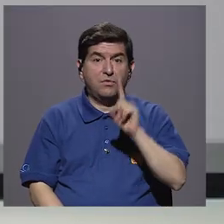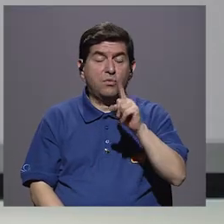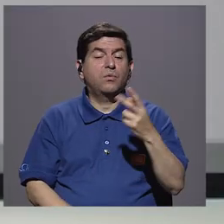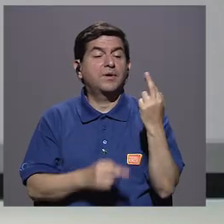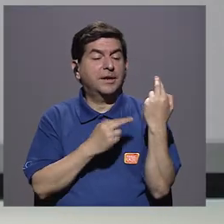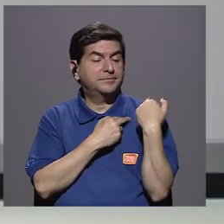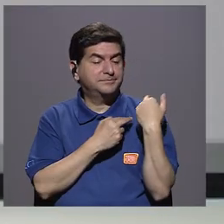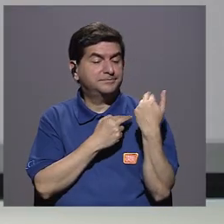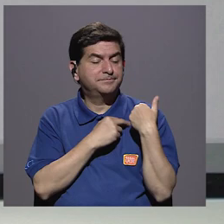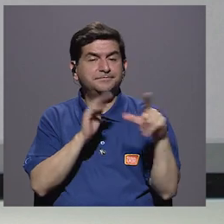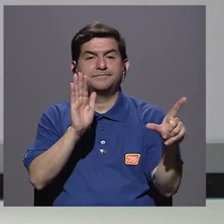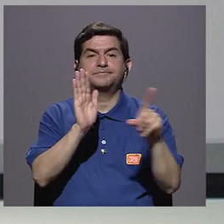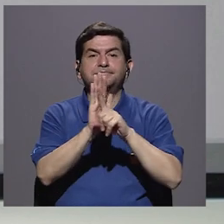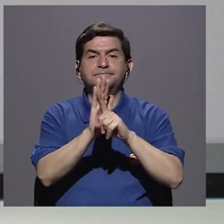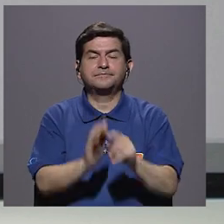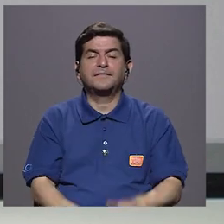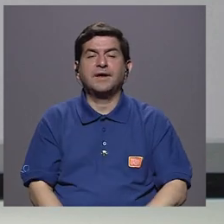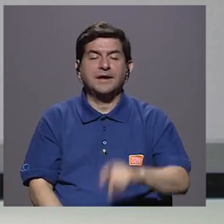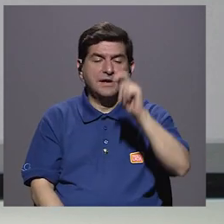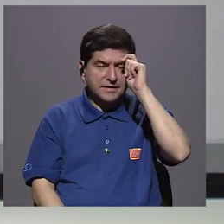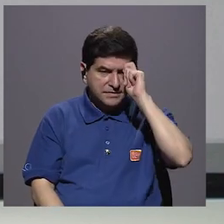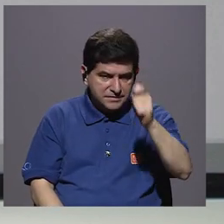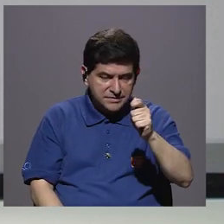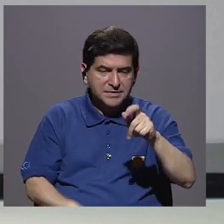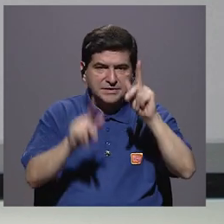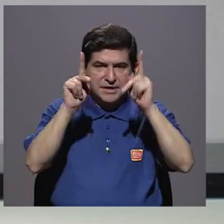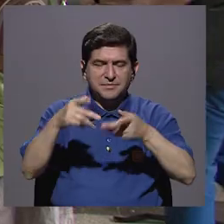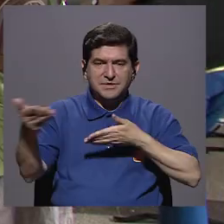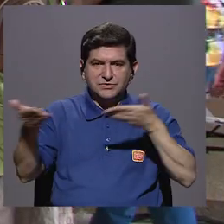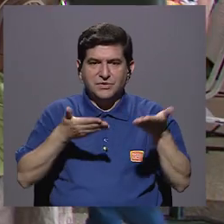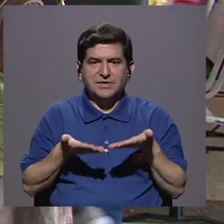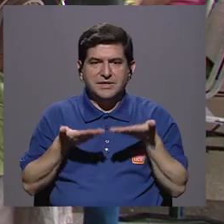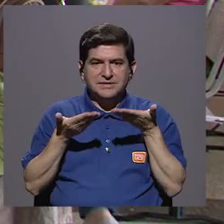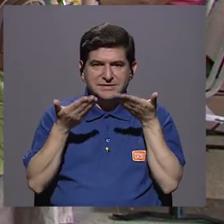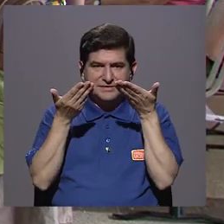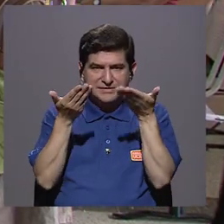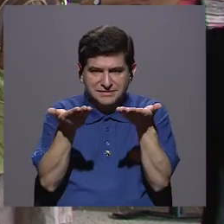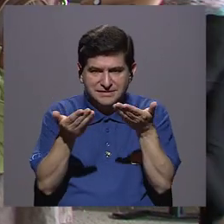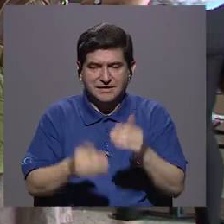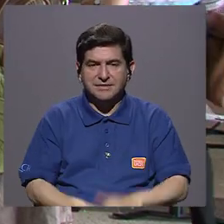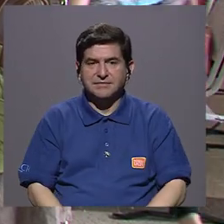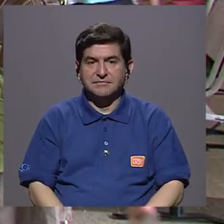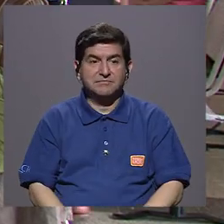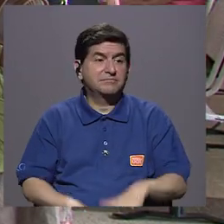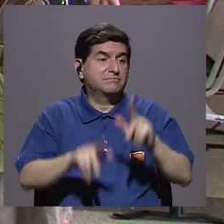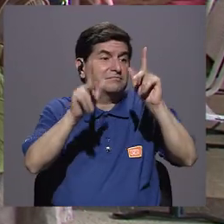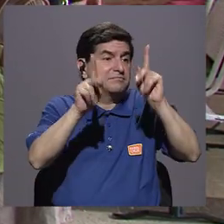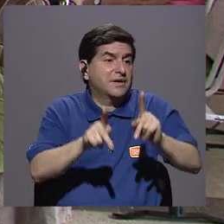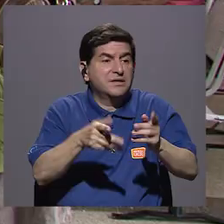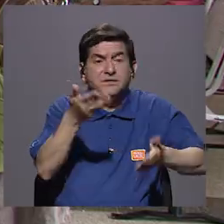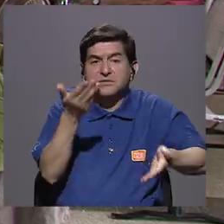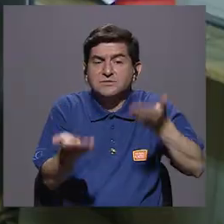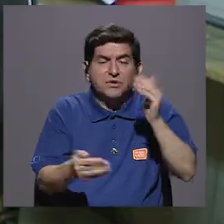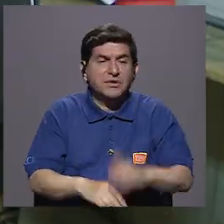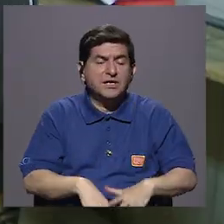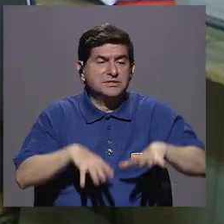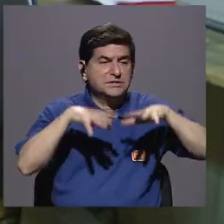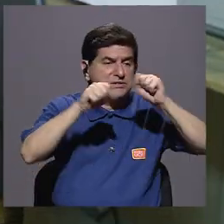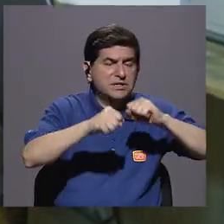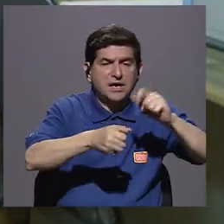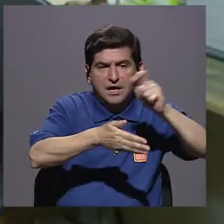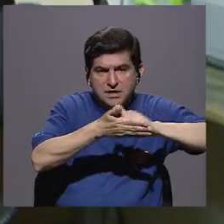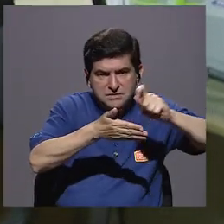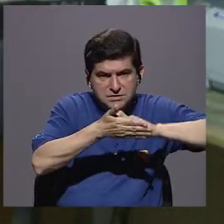uno de los deberes que está en la ley es de respetar a los prestadores del servicio de salud, llámese las personas que nos dan las